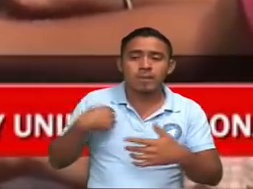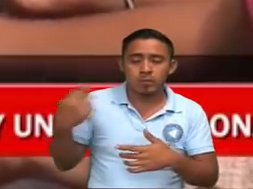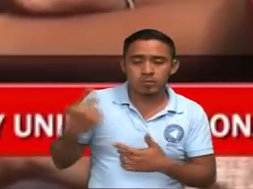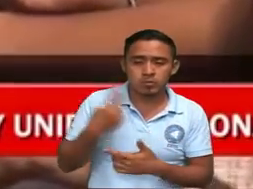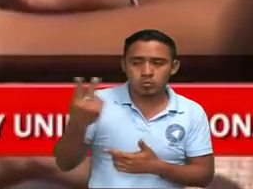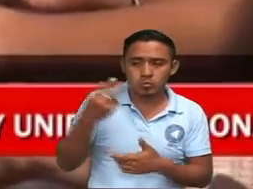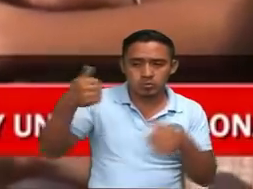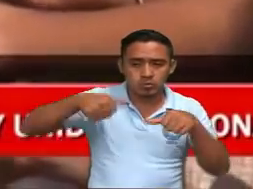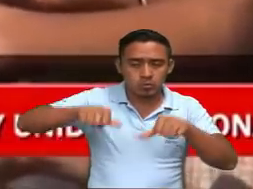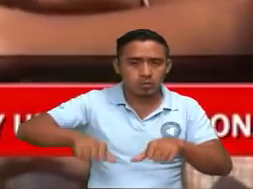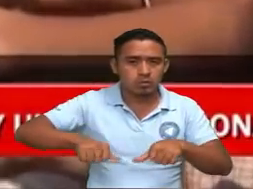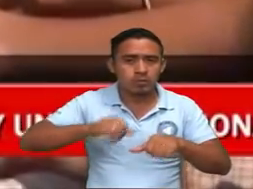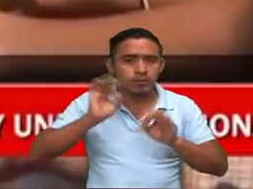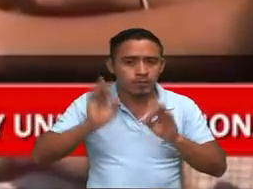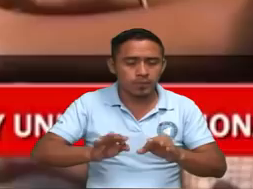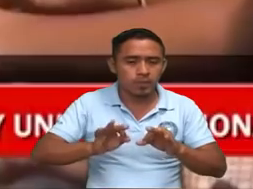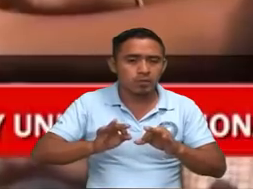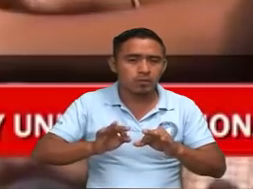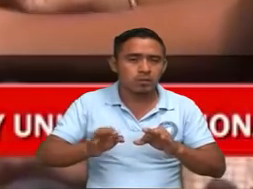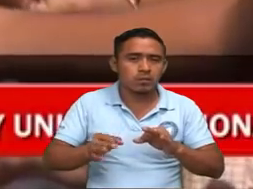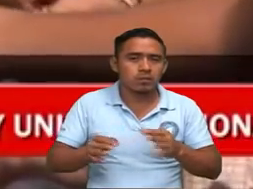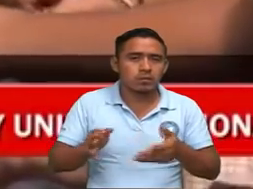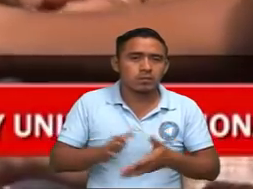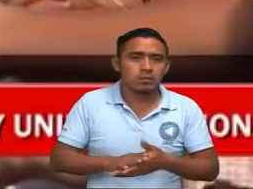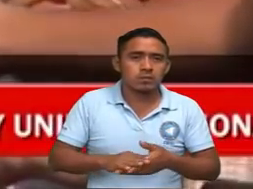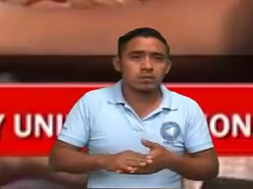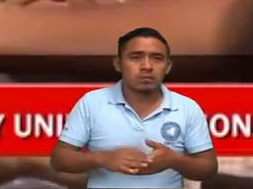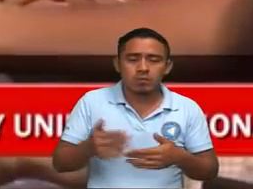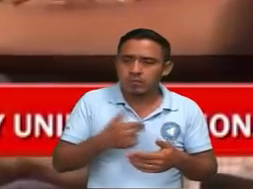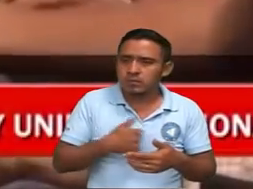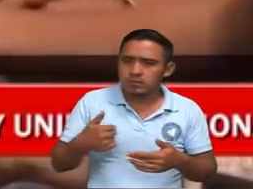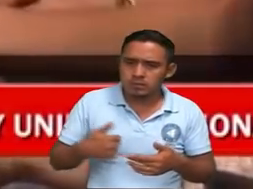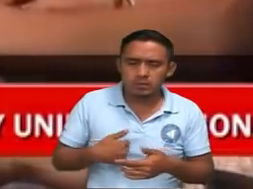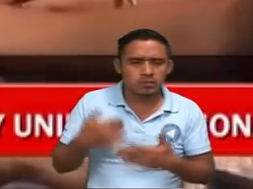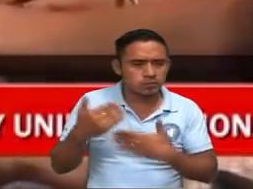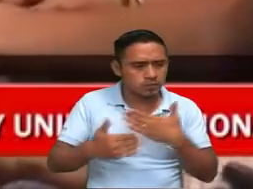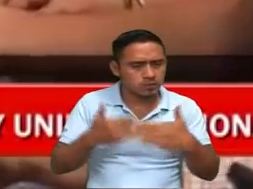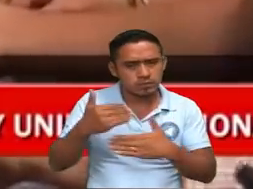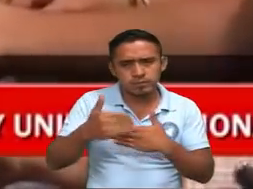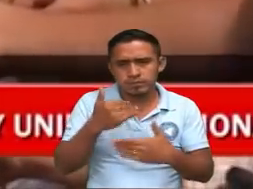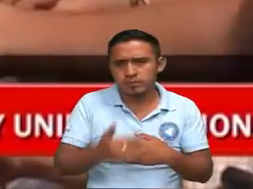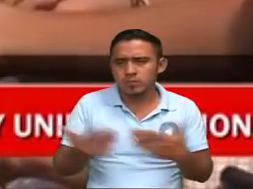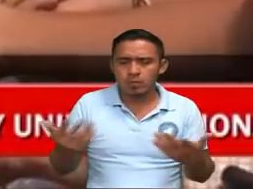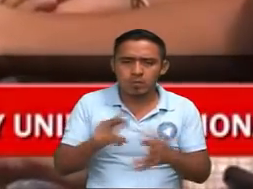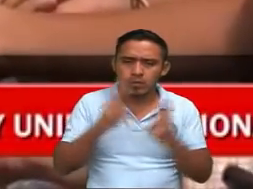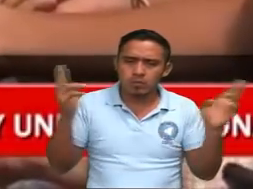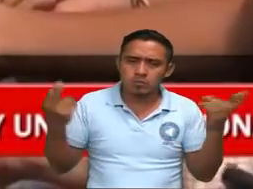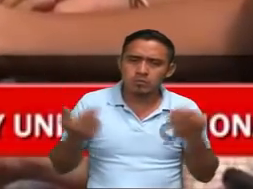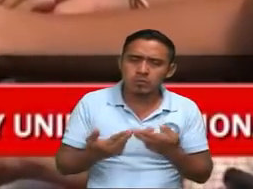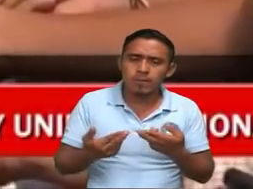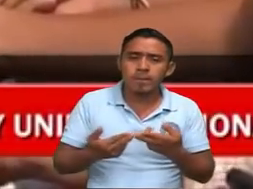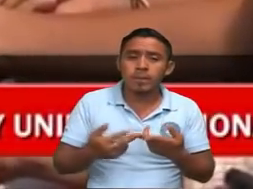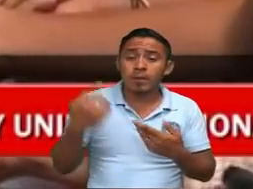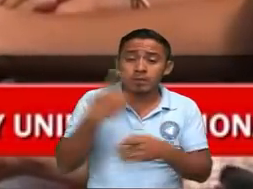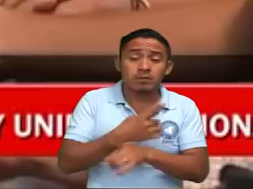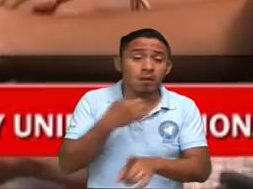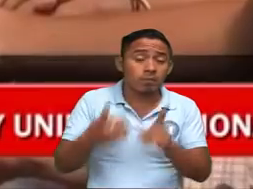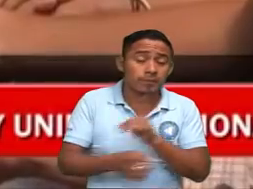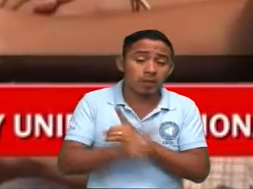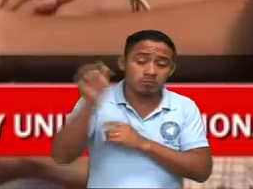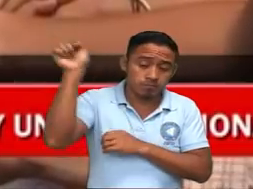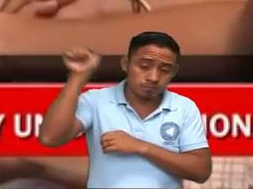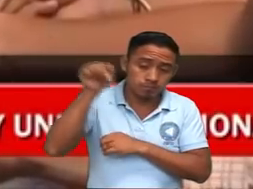donde establecemos precisamente las formas de reunión, los procedimientos de reunión y la obligación